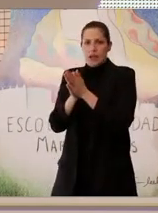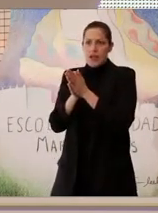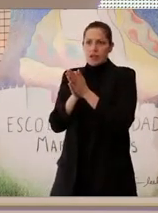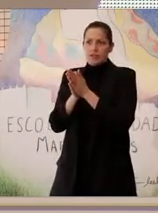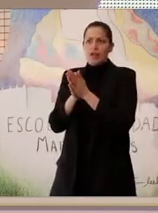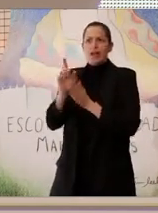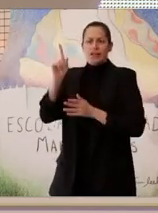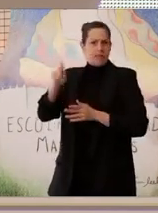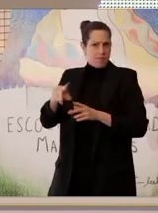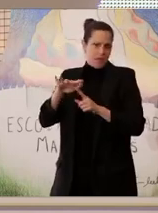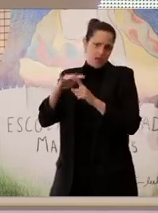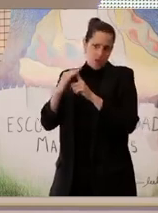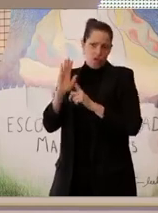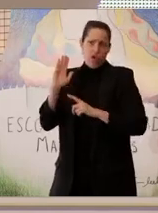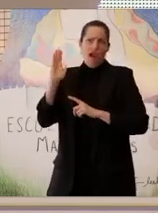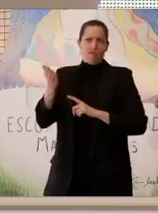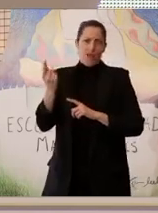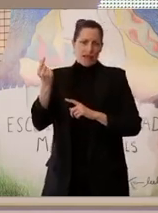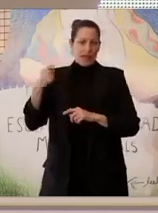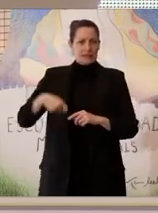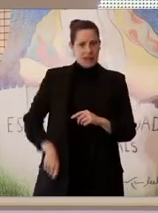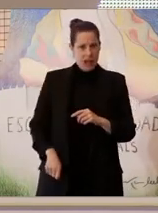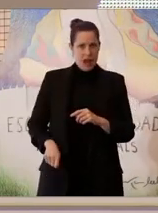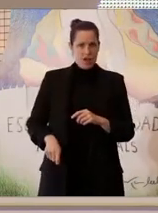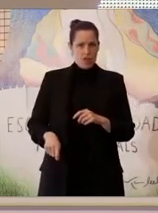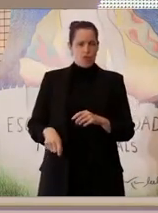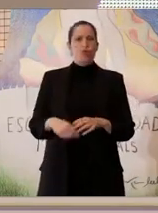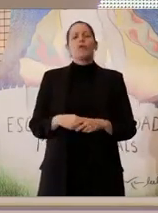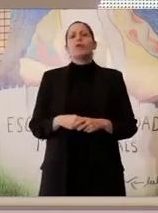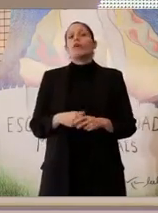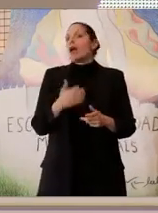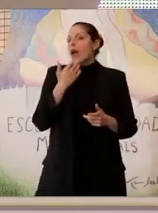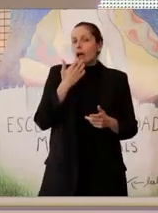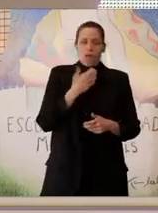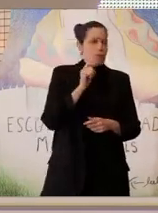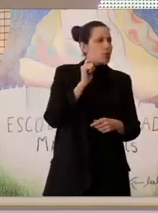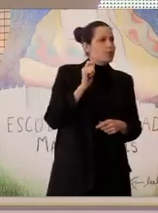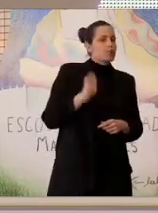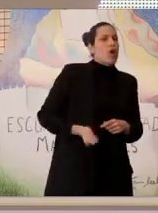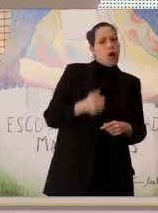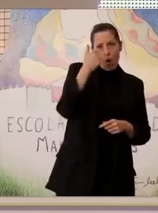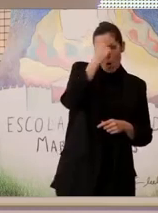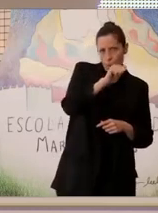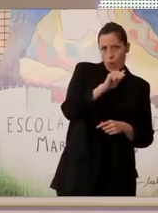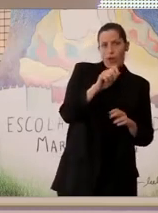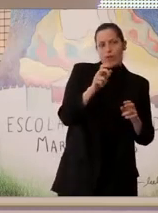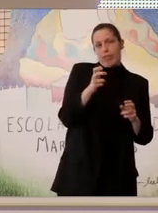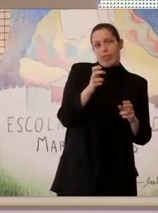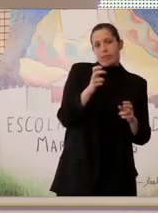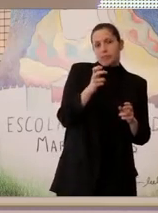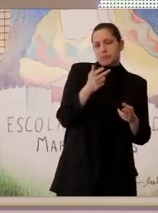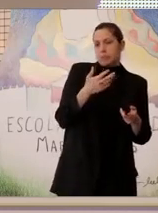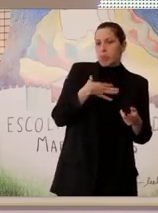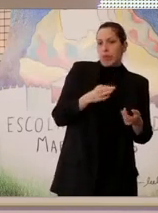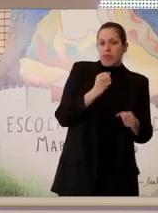Cuando un juez puede acceder a una comisión de servicios sin relevación de funciones porque el tema del cuidado familiar lo asume su mujer,